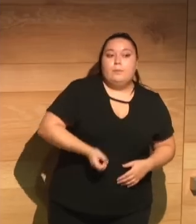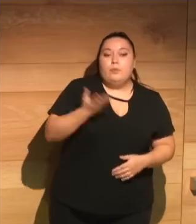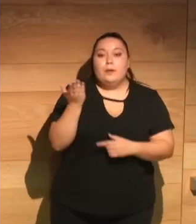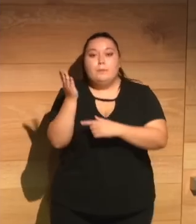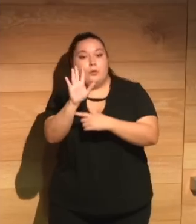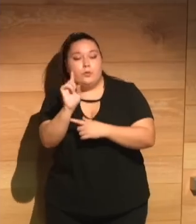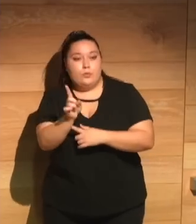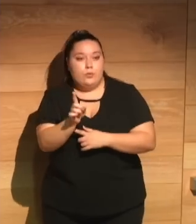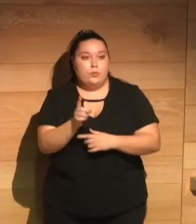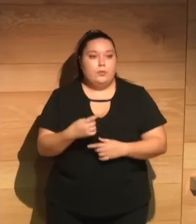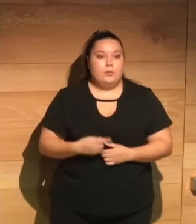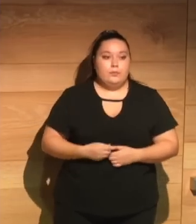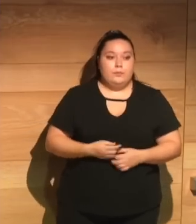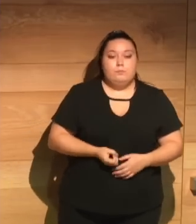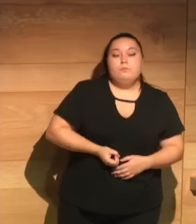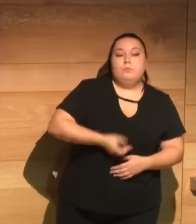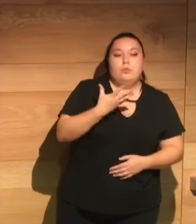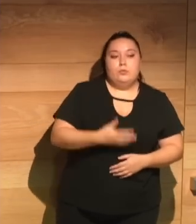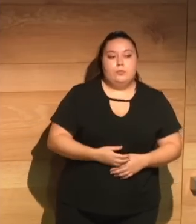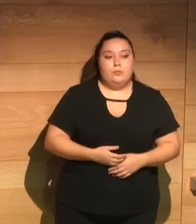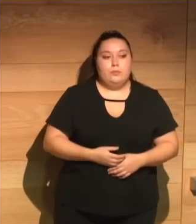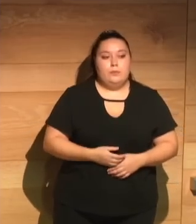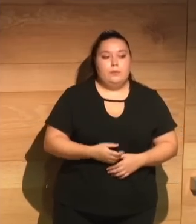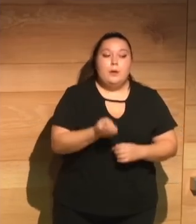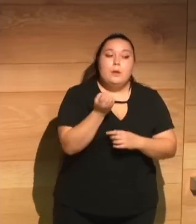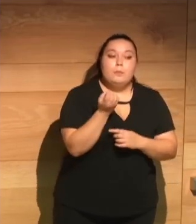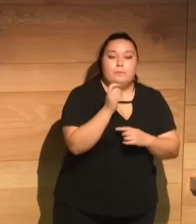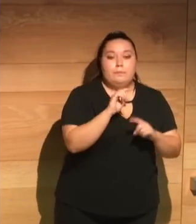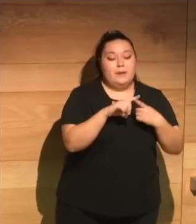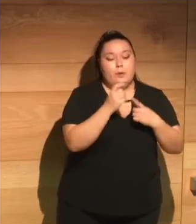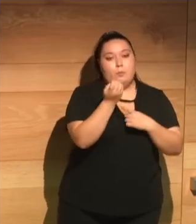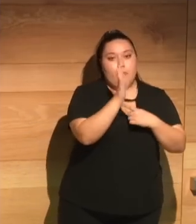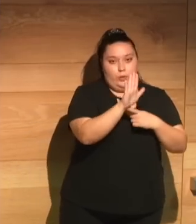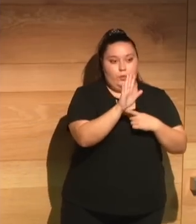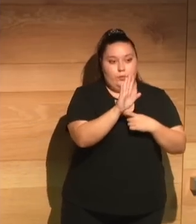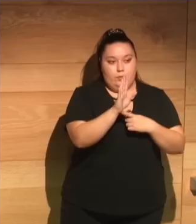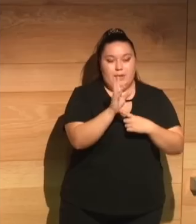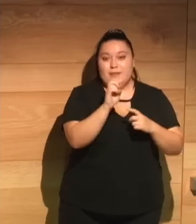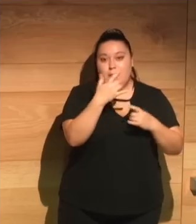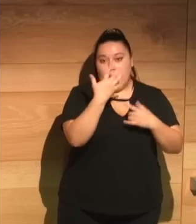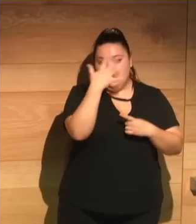proyección. Ya veréis que son impulsos diferentes. Por un lado, es el de la proyección, que eso sucede ya con las